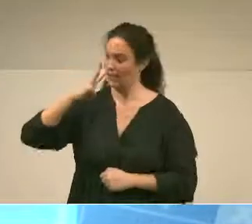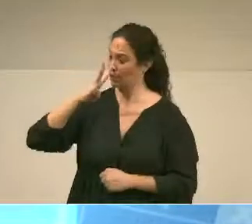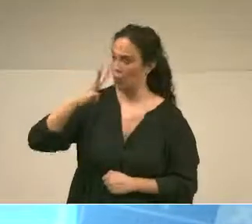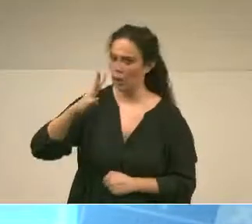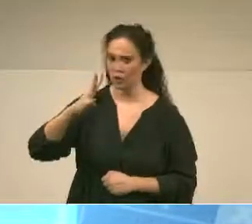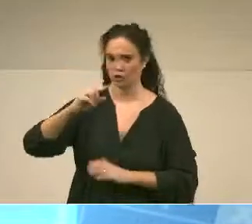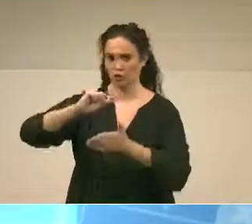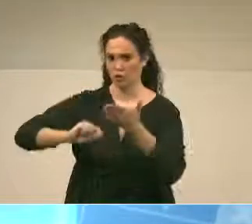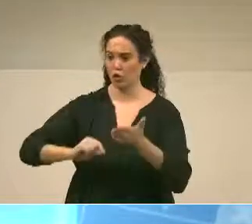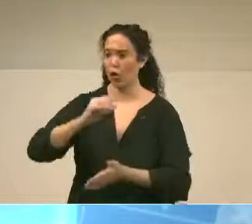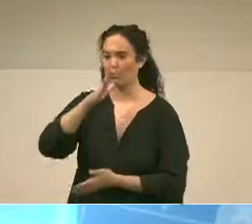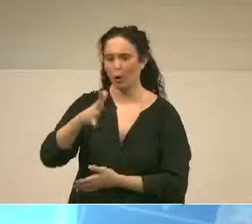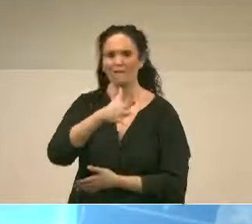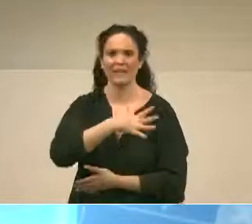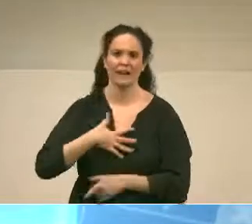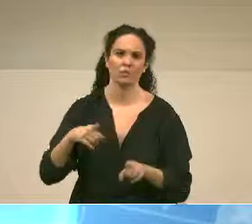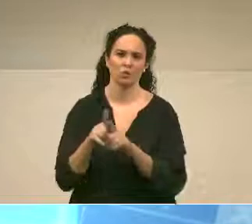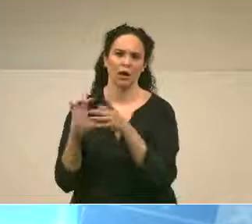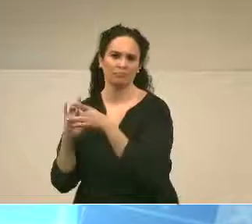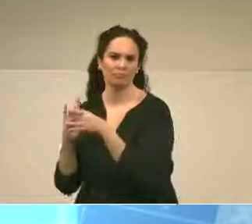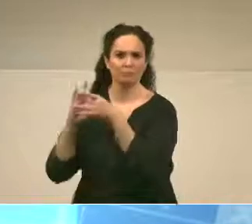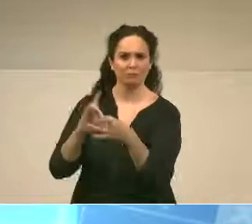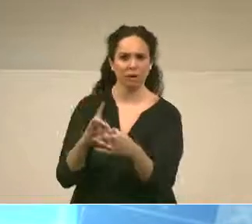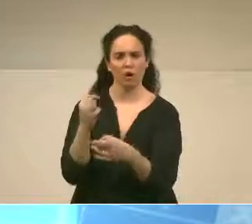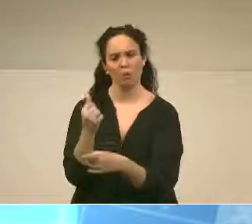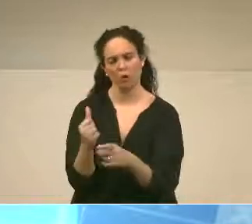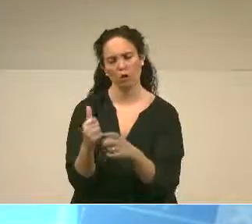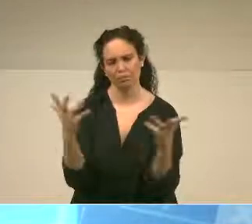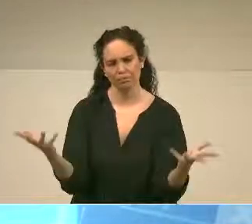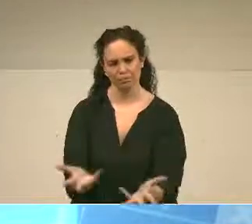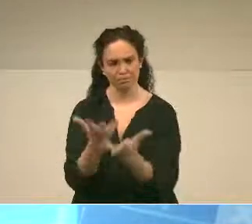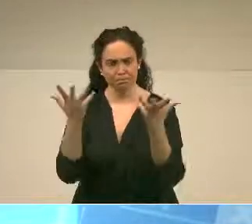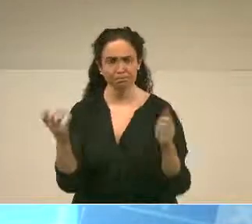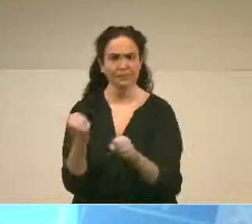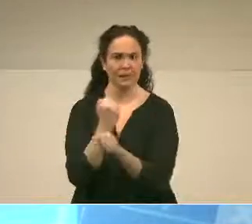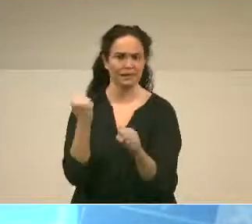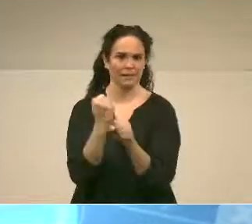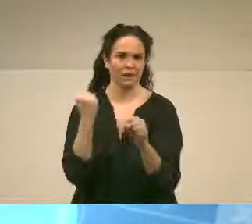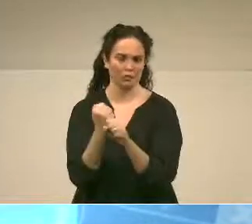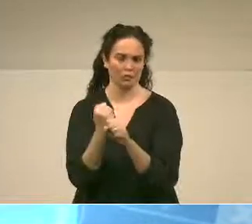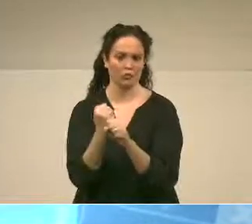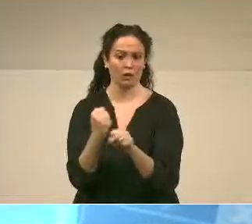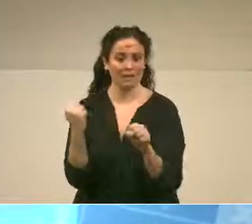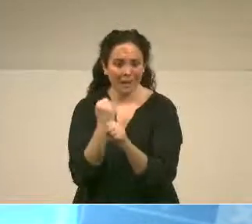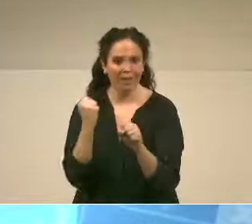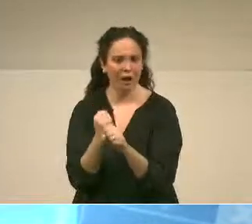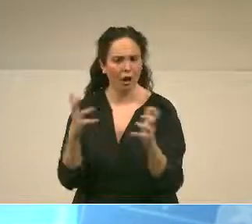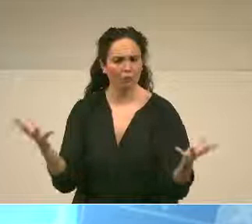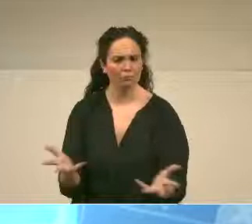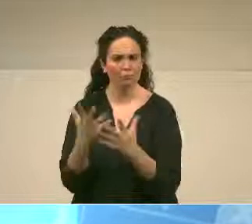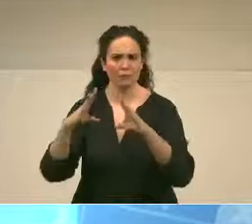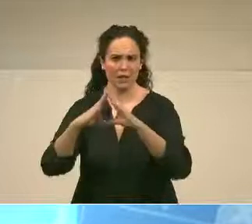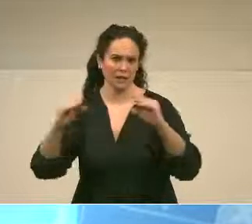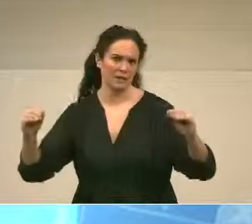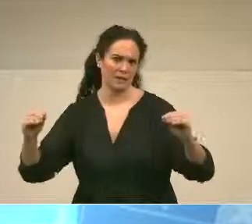porque pretendemos asociarnos y tratar de fomentar ese trabajo en los periodos que se definen en el ámbito universitario, que